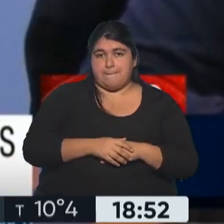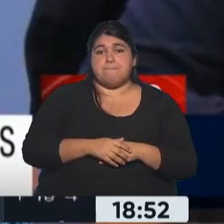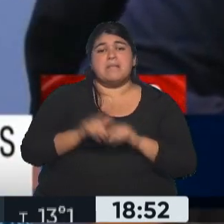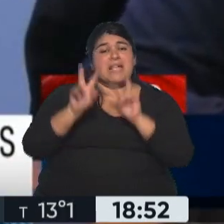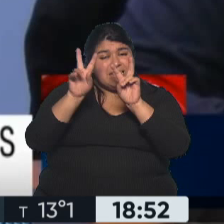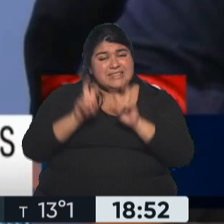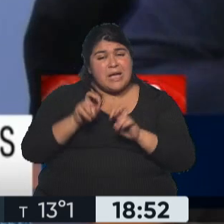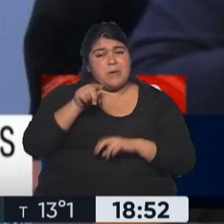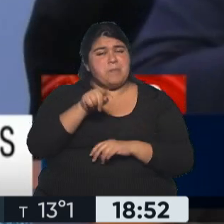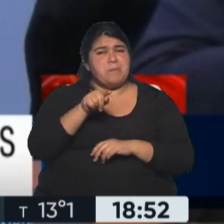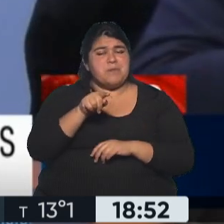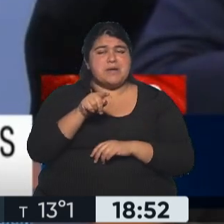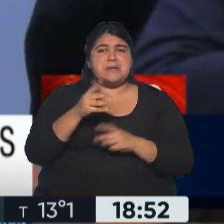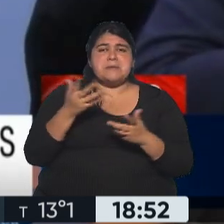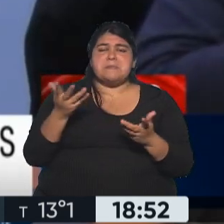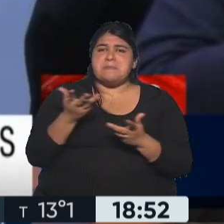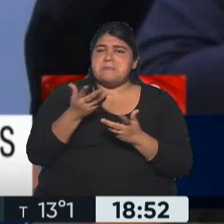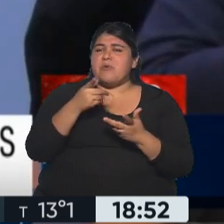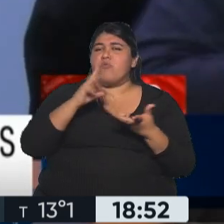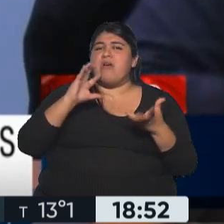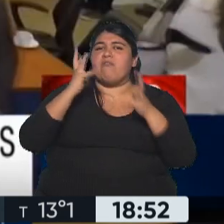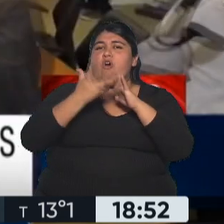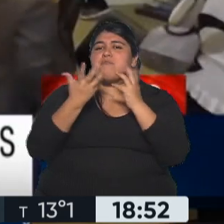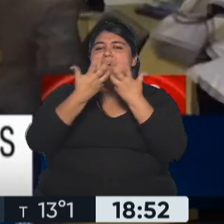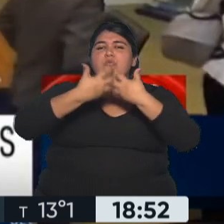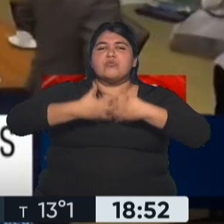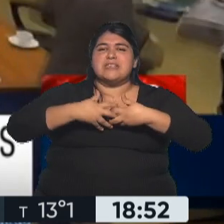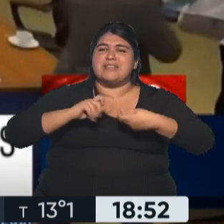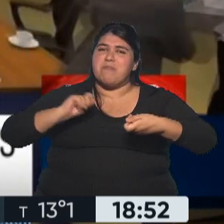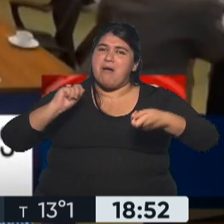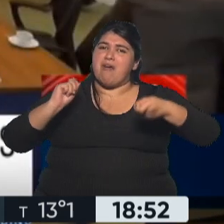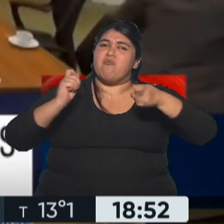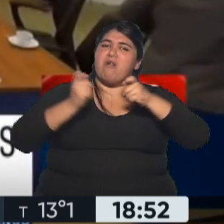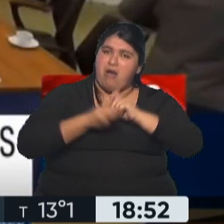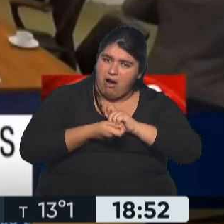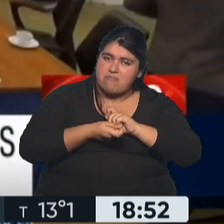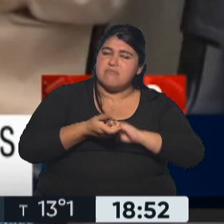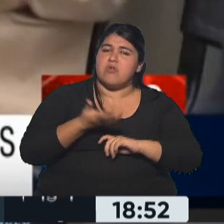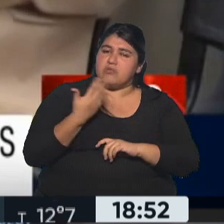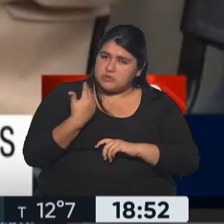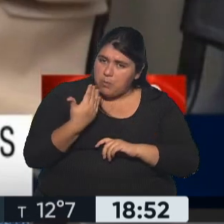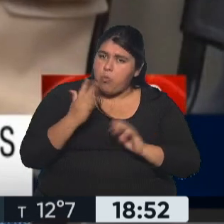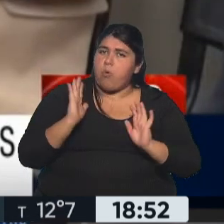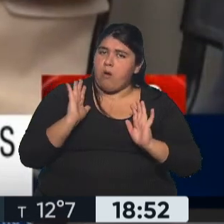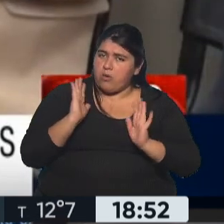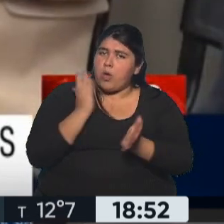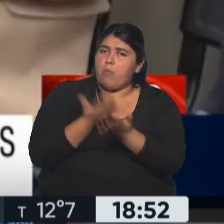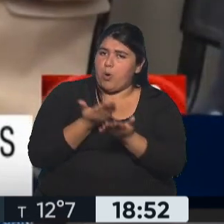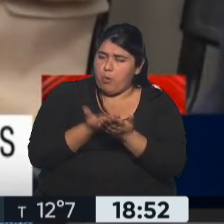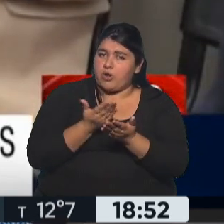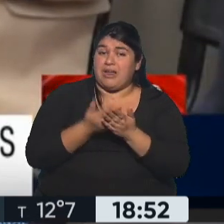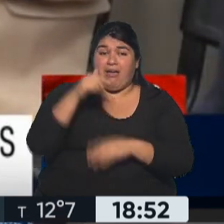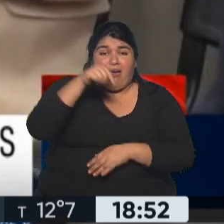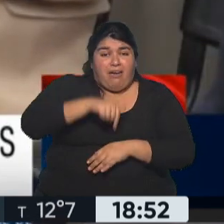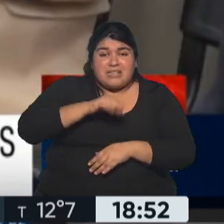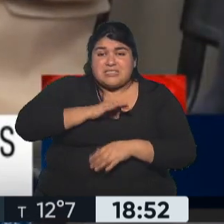parece que es una reforma al sistema importante, posible, que se puede implementar. Estamos en un